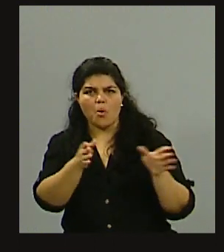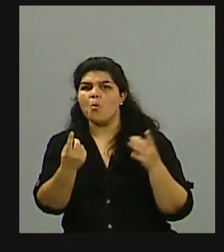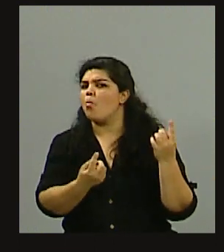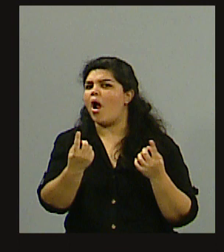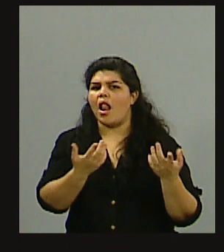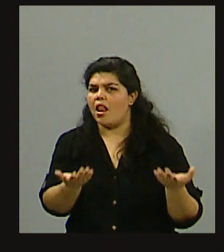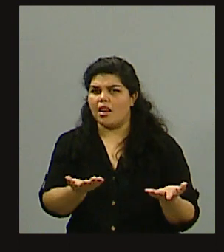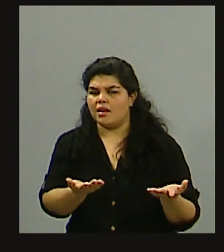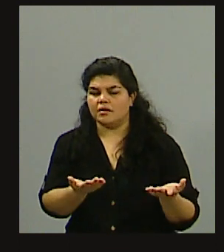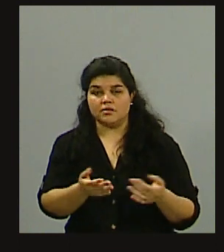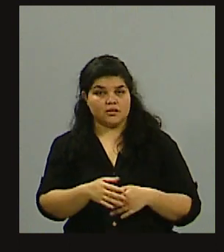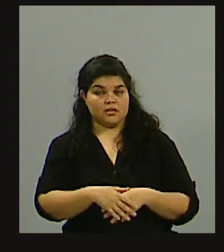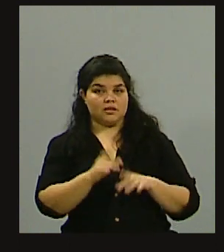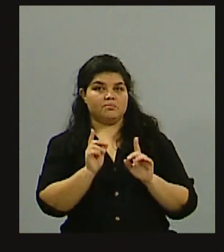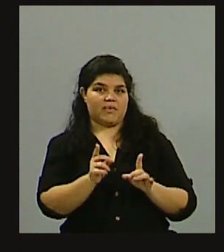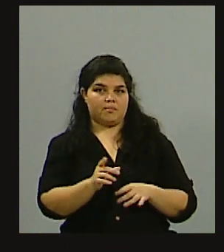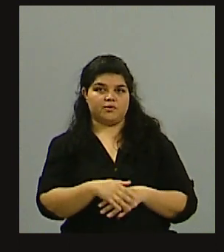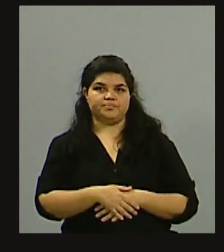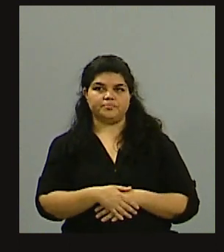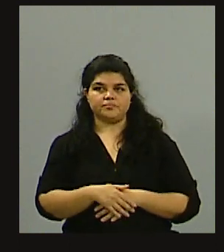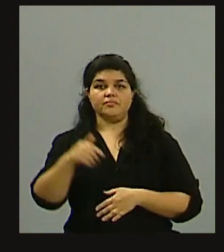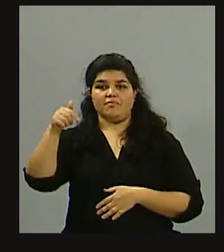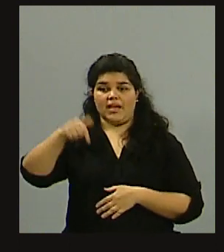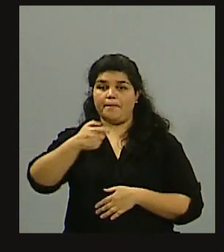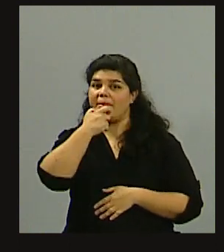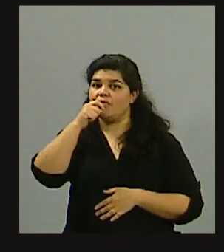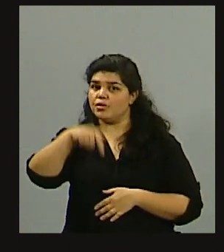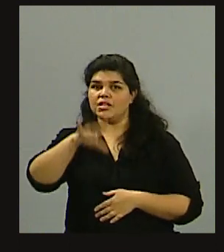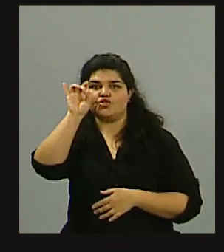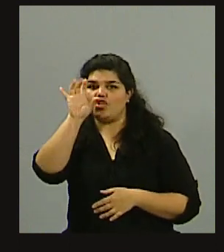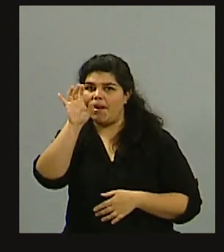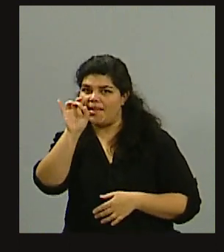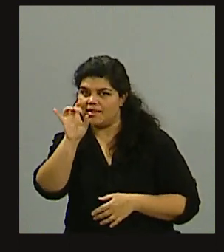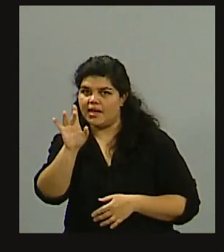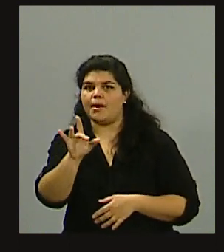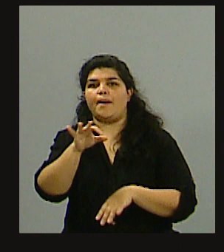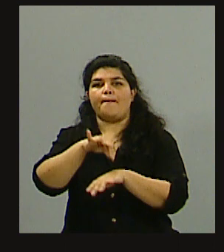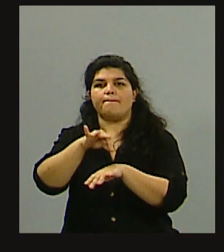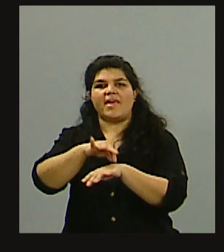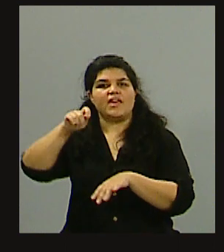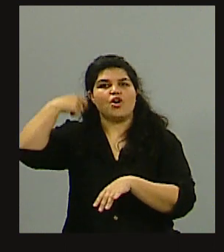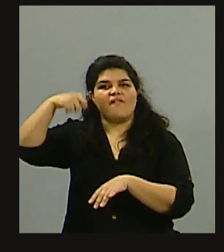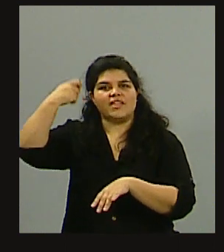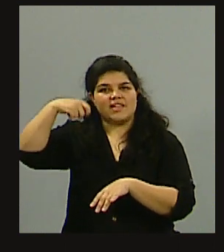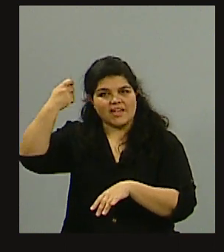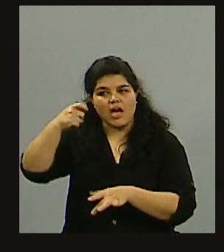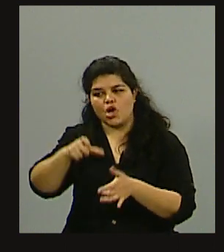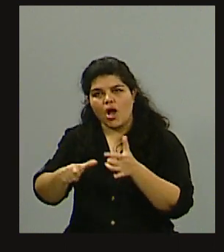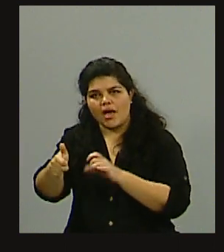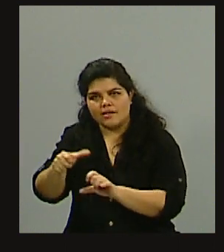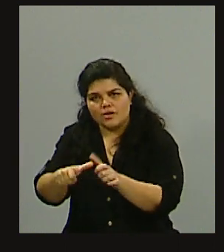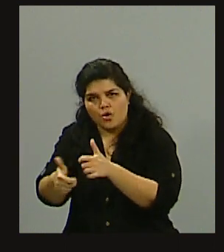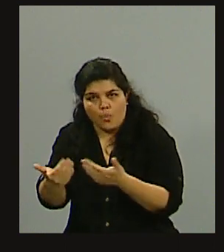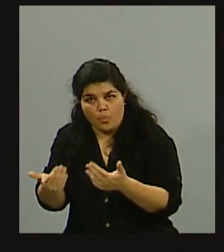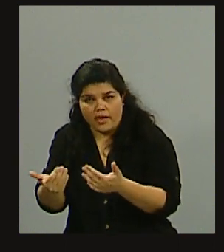habilitados para trabajar con animales somos solo los médicos veterinarios. Y bueno, y todavía pasa de por ahí hay muchos kinesiólogos que quieren indagar en el tema, pero